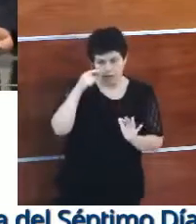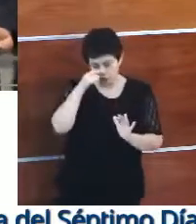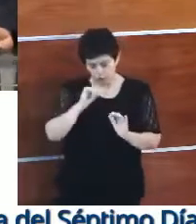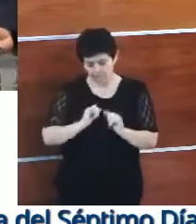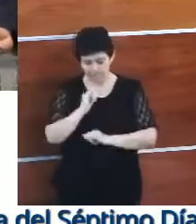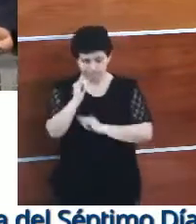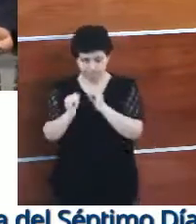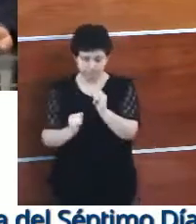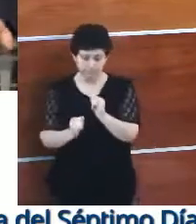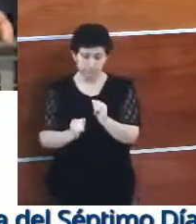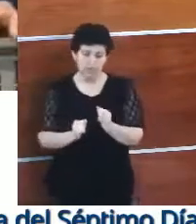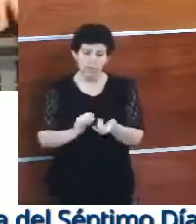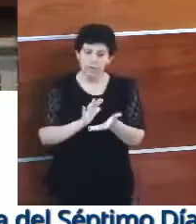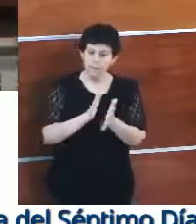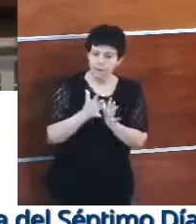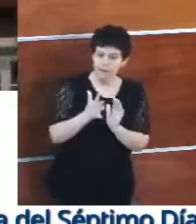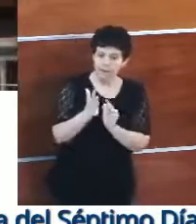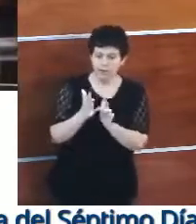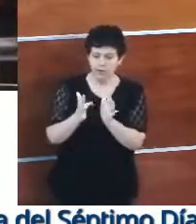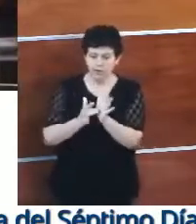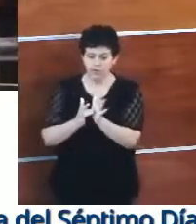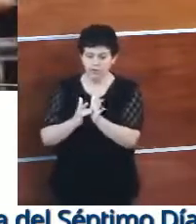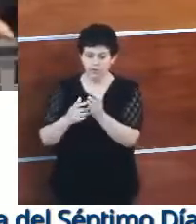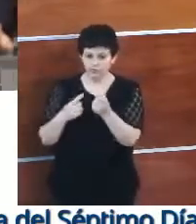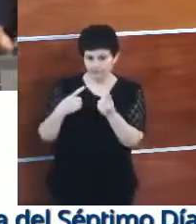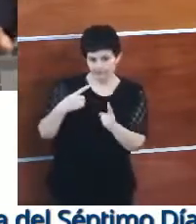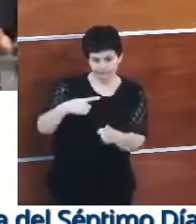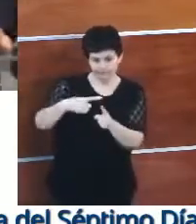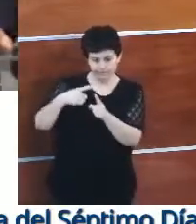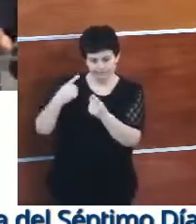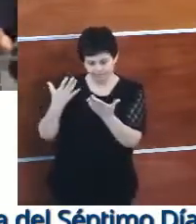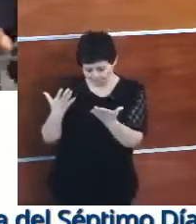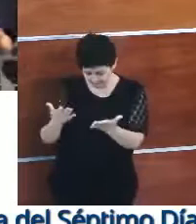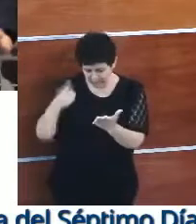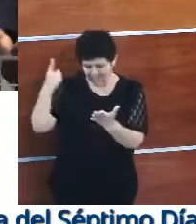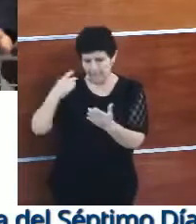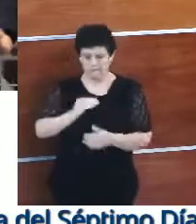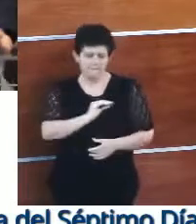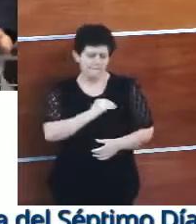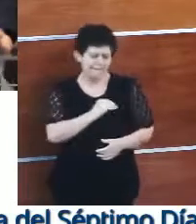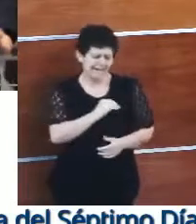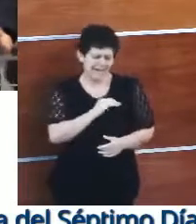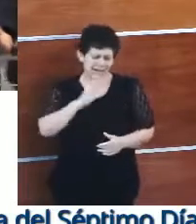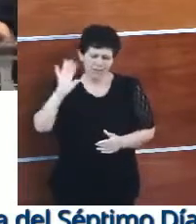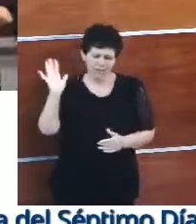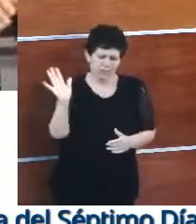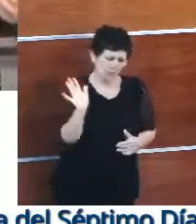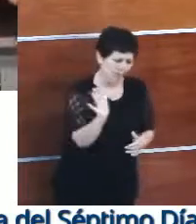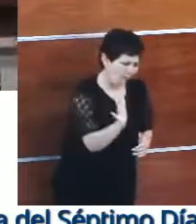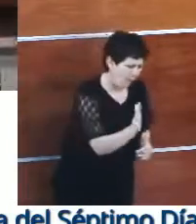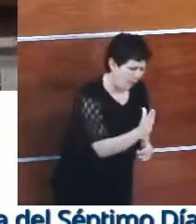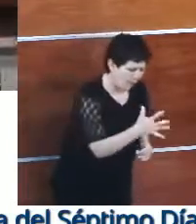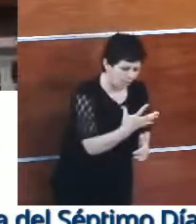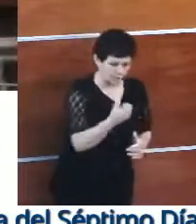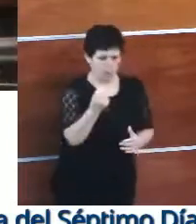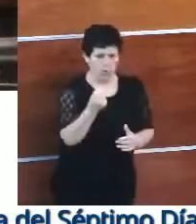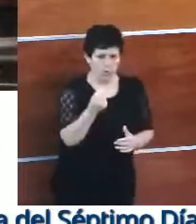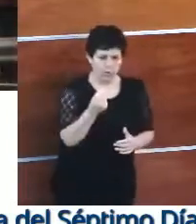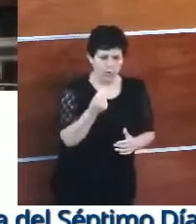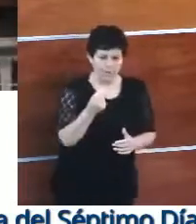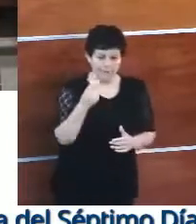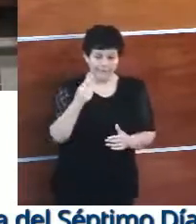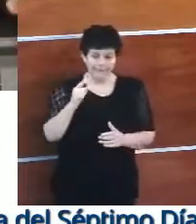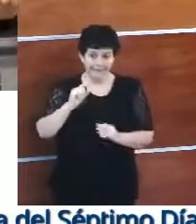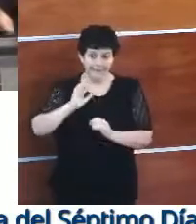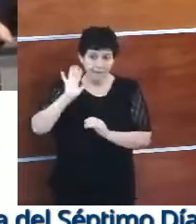28. Así también Cristo fue ofrecido una vez para llevar los pecados de muchos, y aparecerá, dice